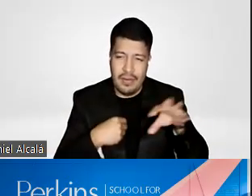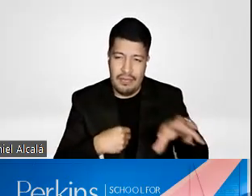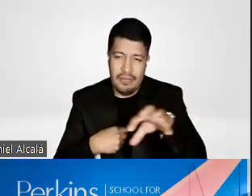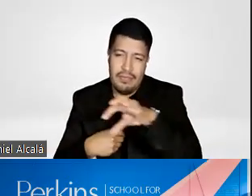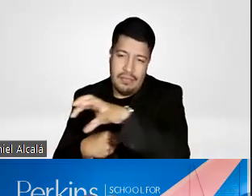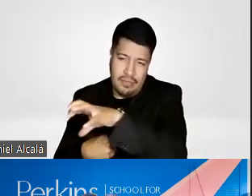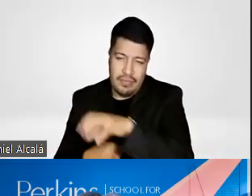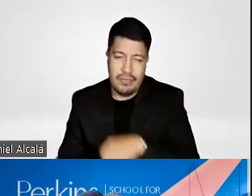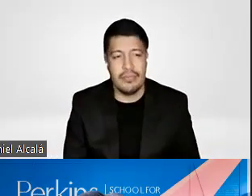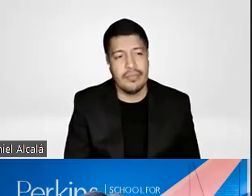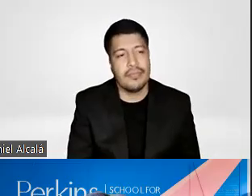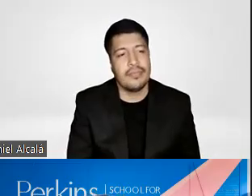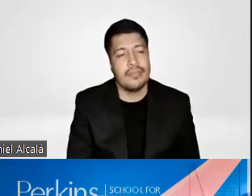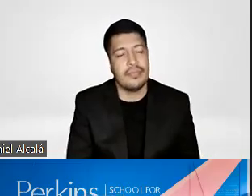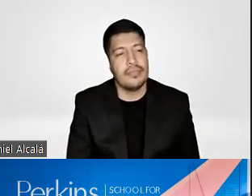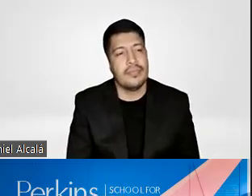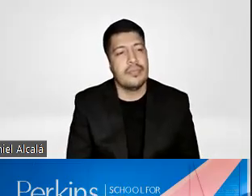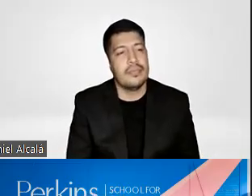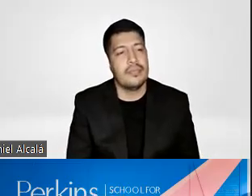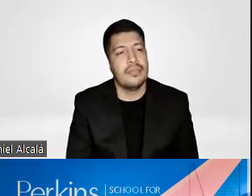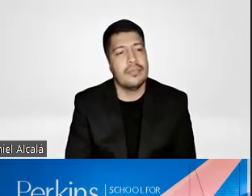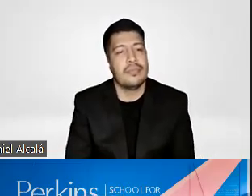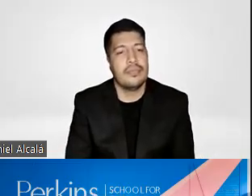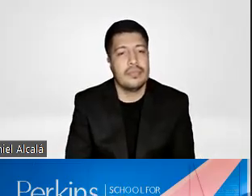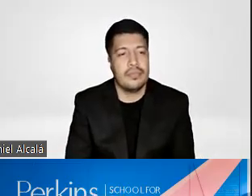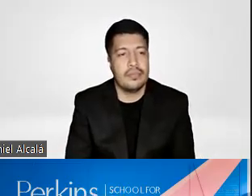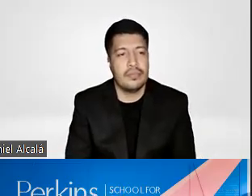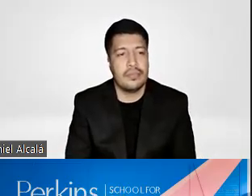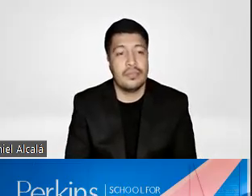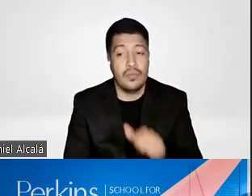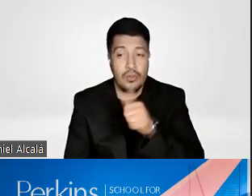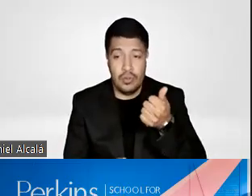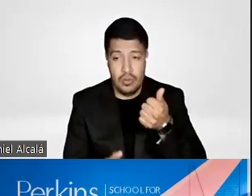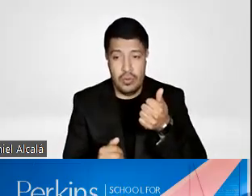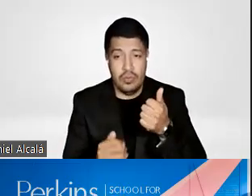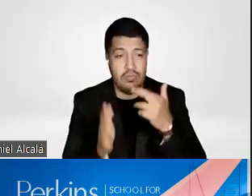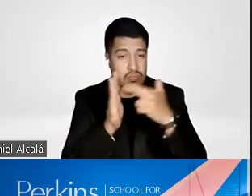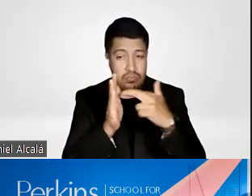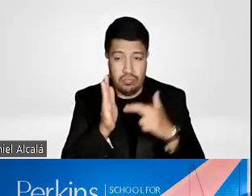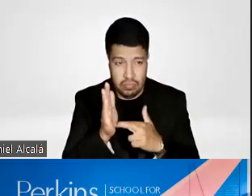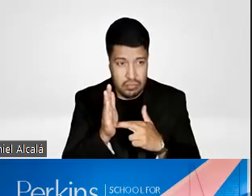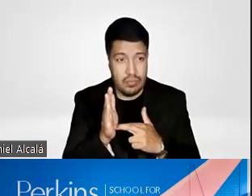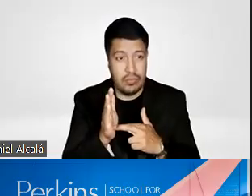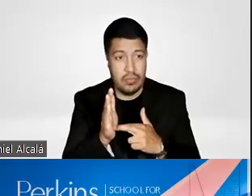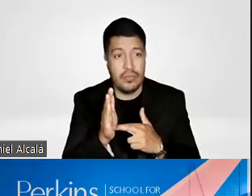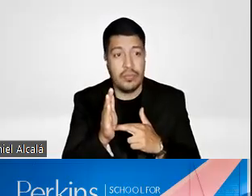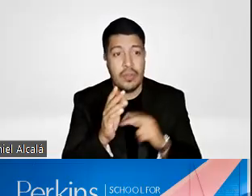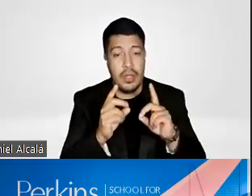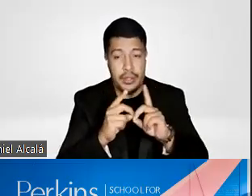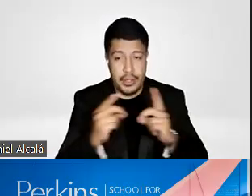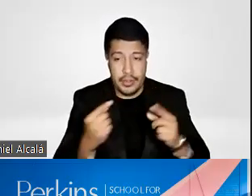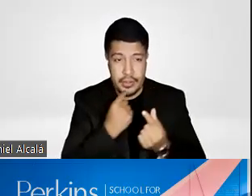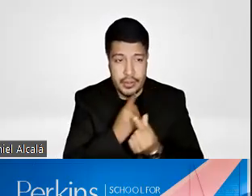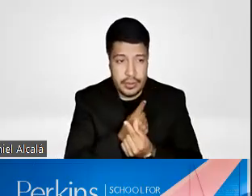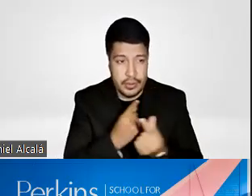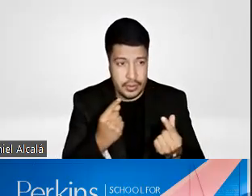Otro de los lineamientos es los lineamientos de vigilancia del desarrollo infantil del CENCIA, que es el Centro Nacional